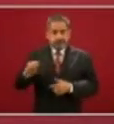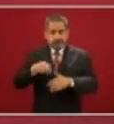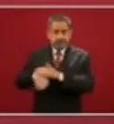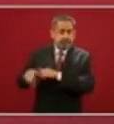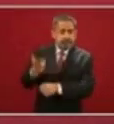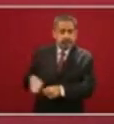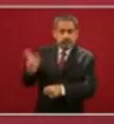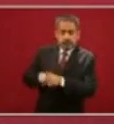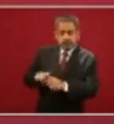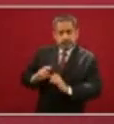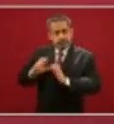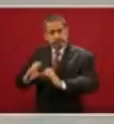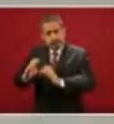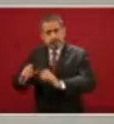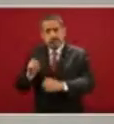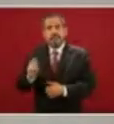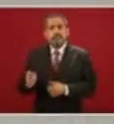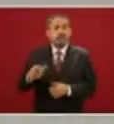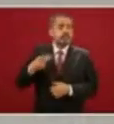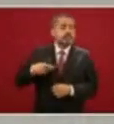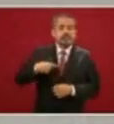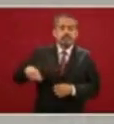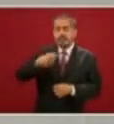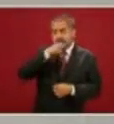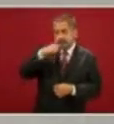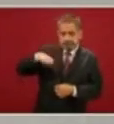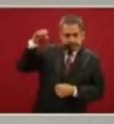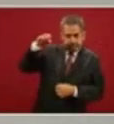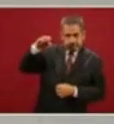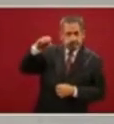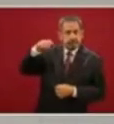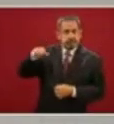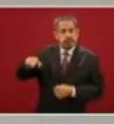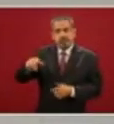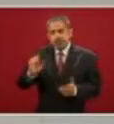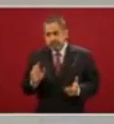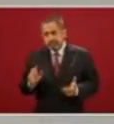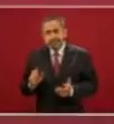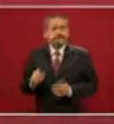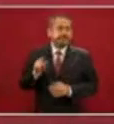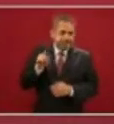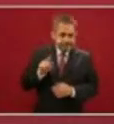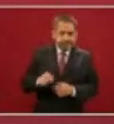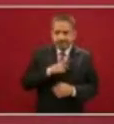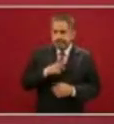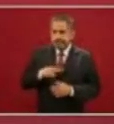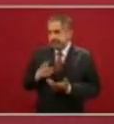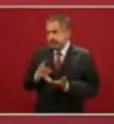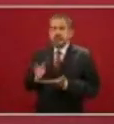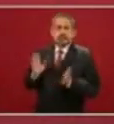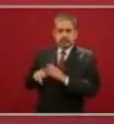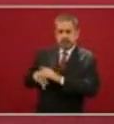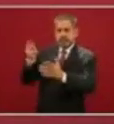manera específica, que son las personas adultas mayores, deberían tener los espacios